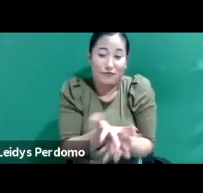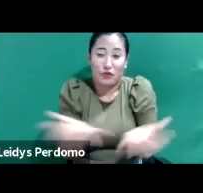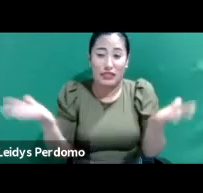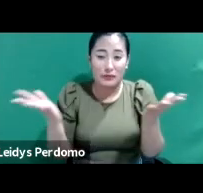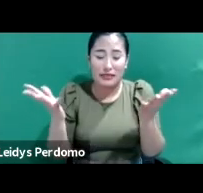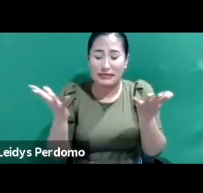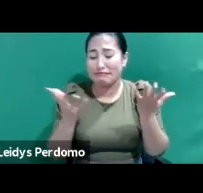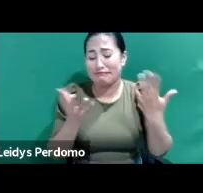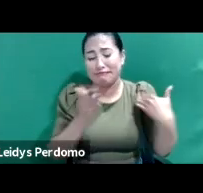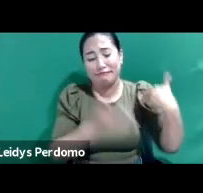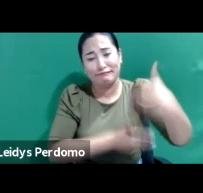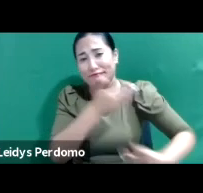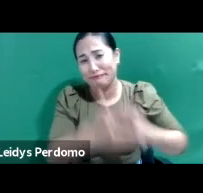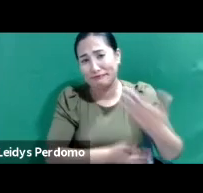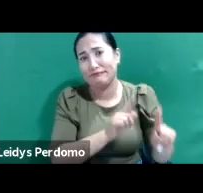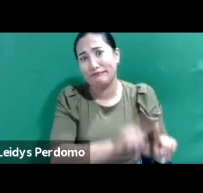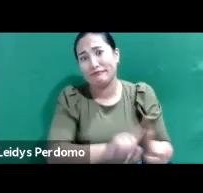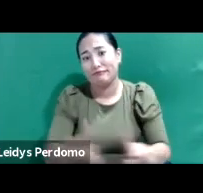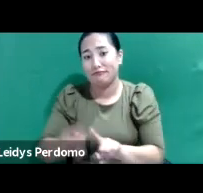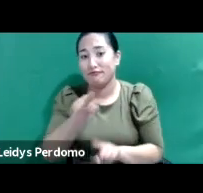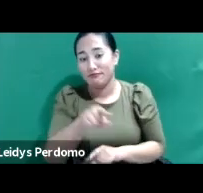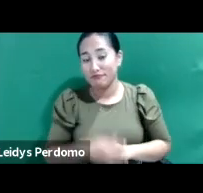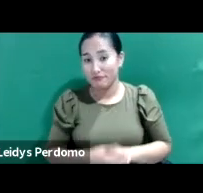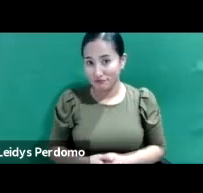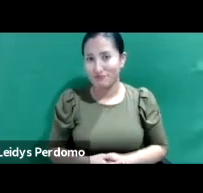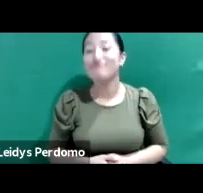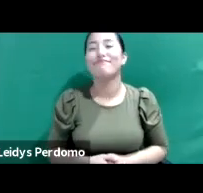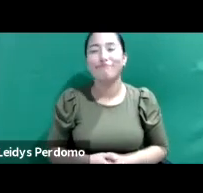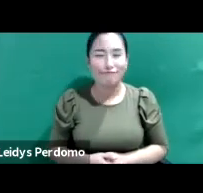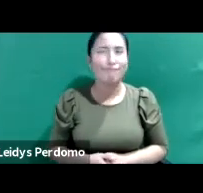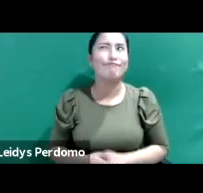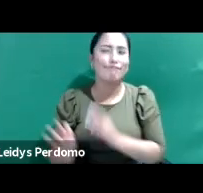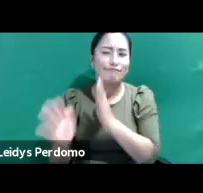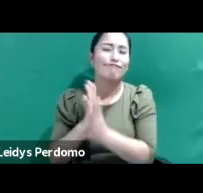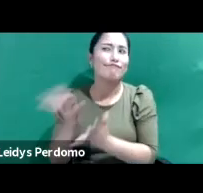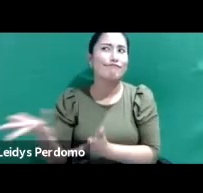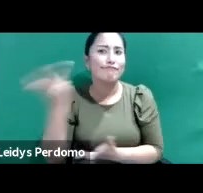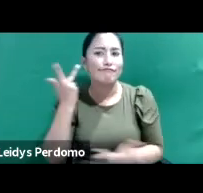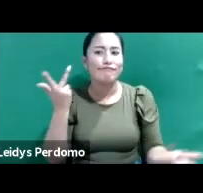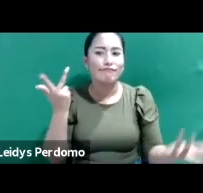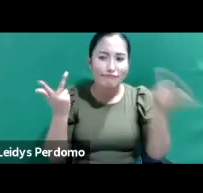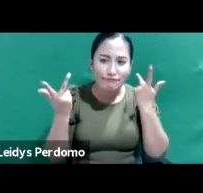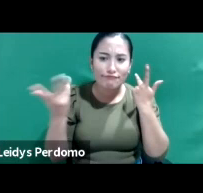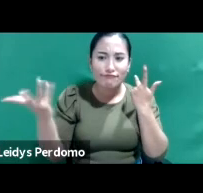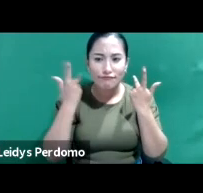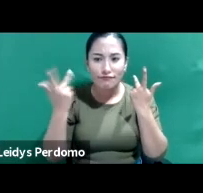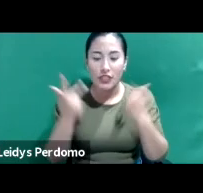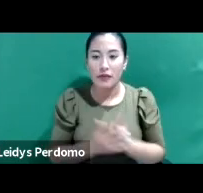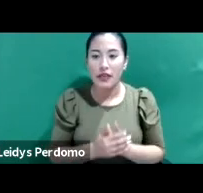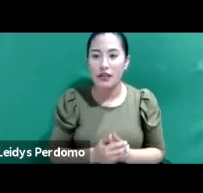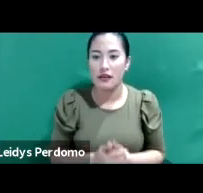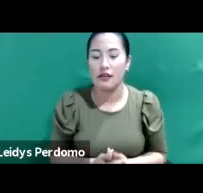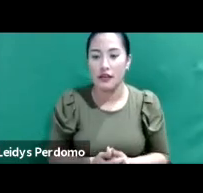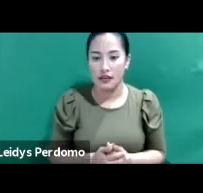procesos. Normalmente esta es la historia que nosotros escuchamos, que ha venido de profesional en profesional. Tenemos